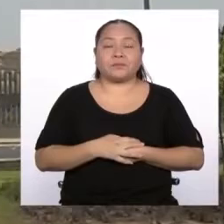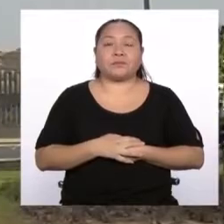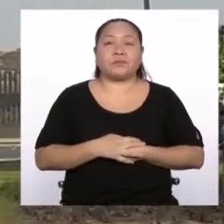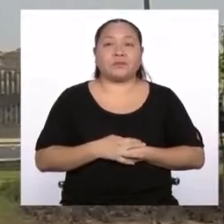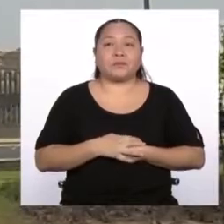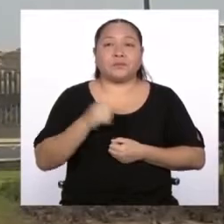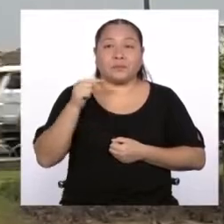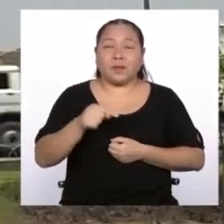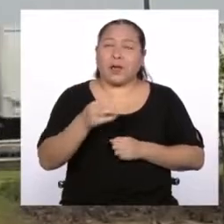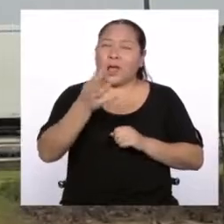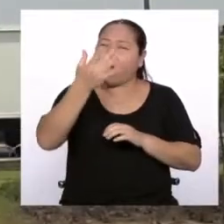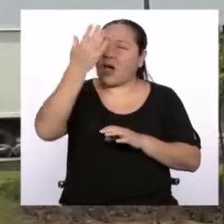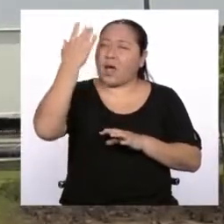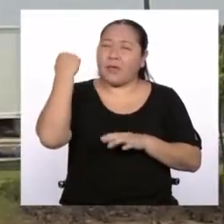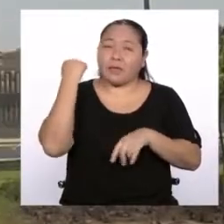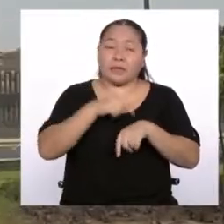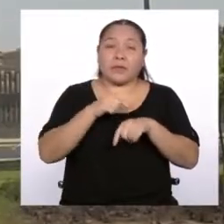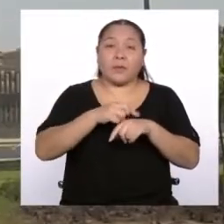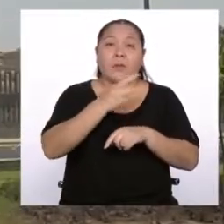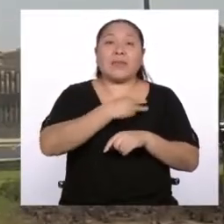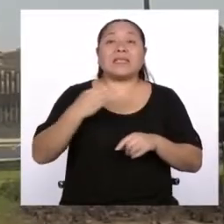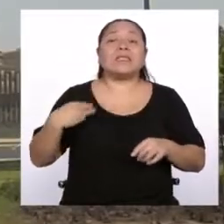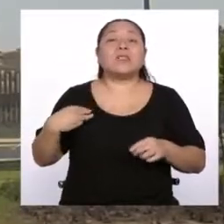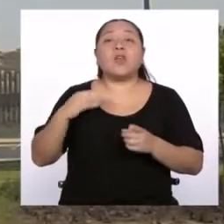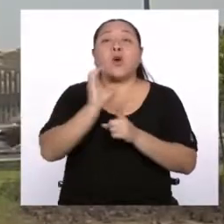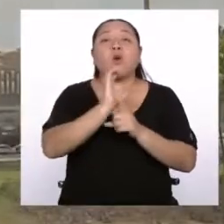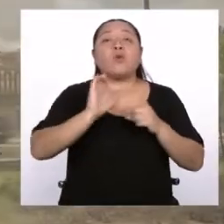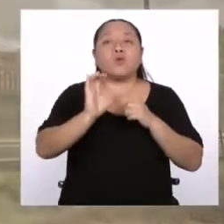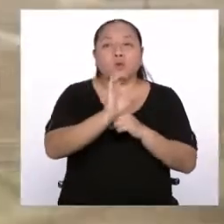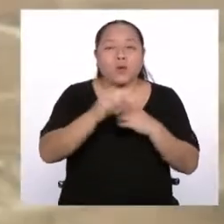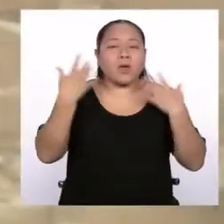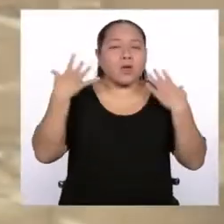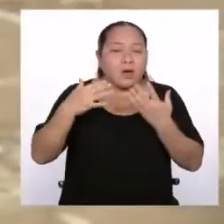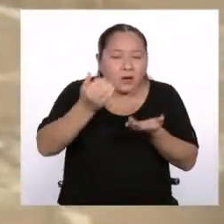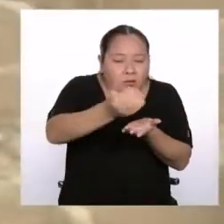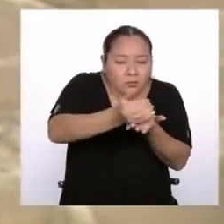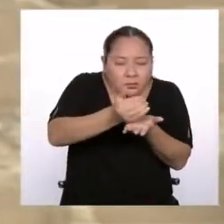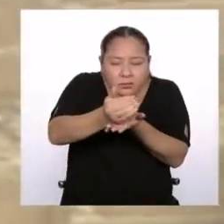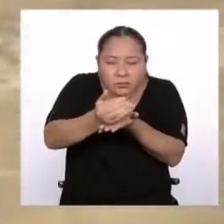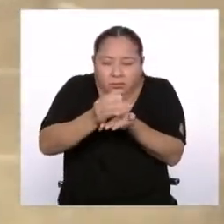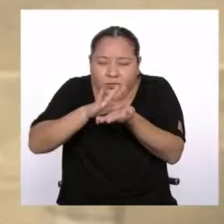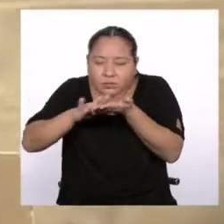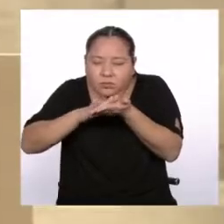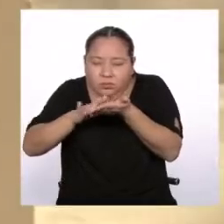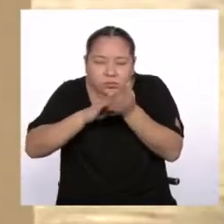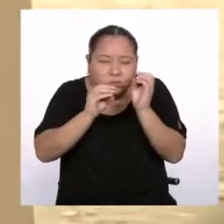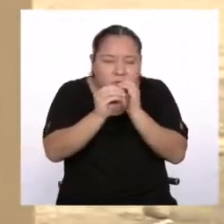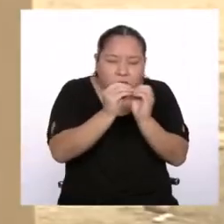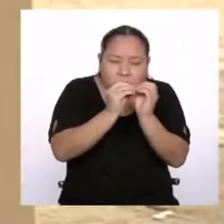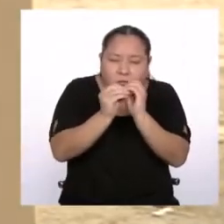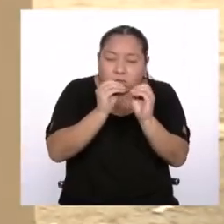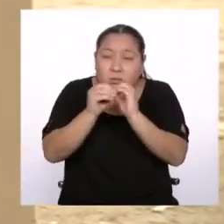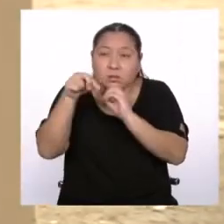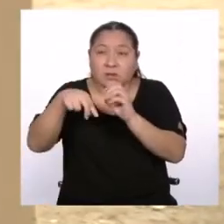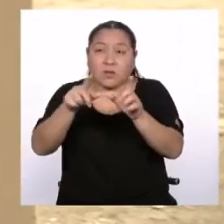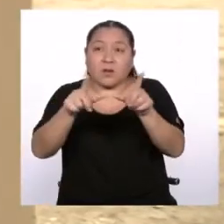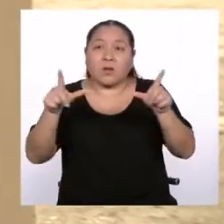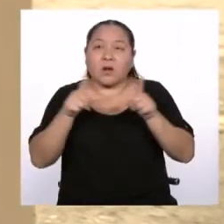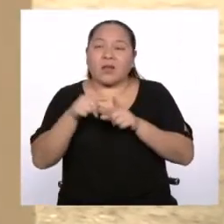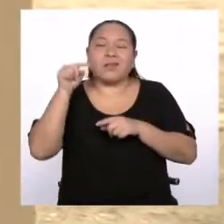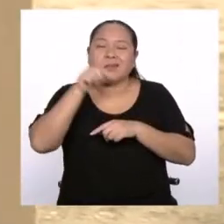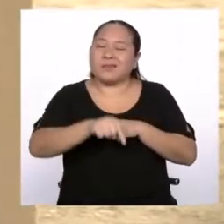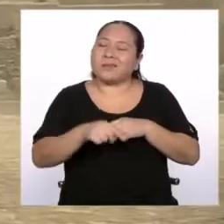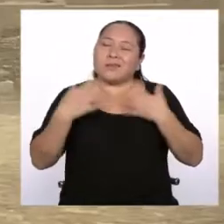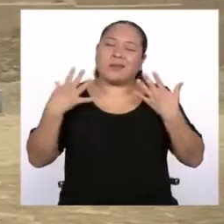Desde hace algún tiempo, el Ministerio de Cultura ha emprendido la recuperación de este complejo, que por cierto ha sufrido